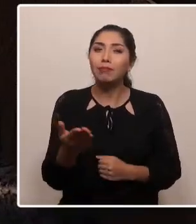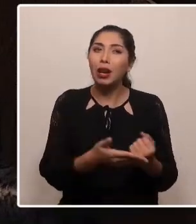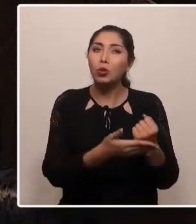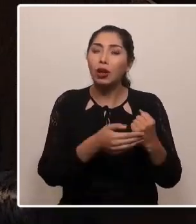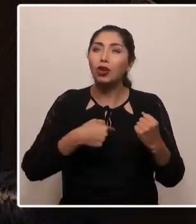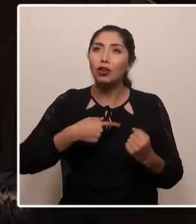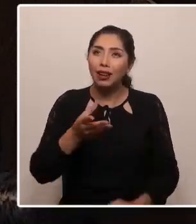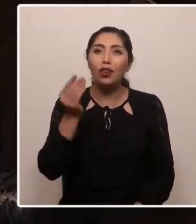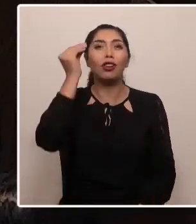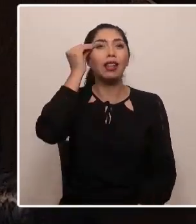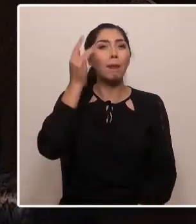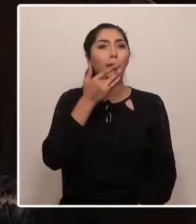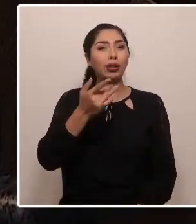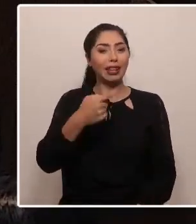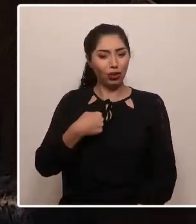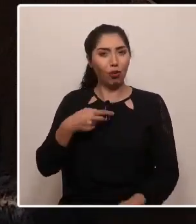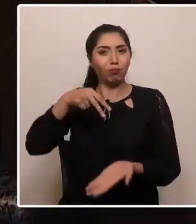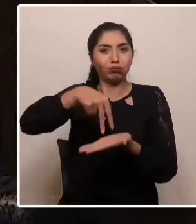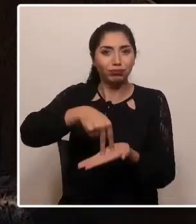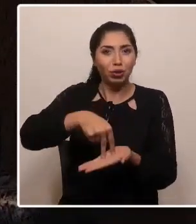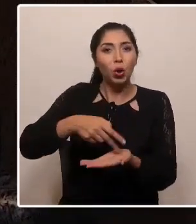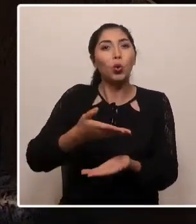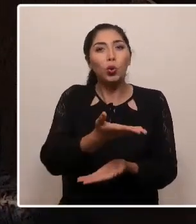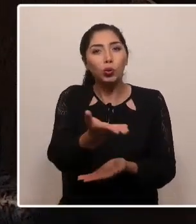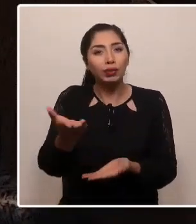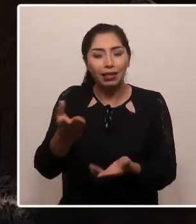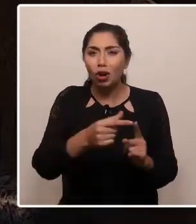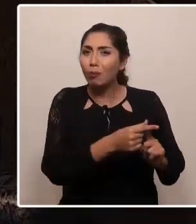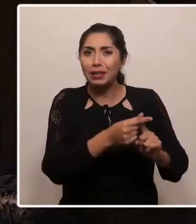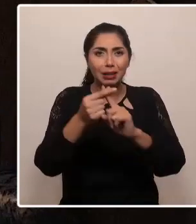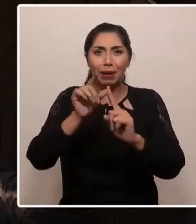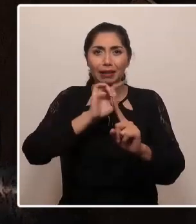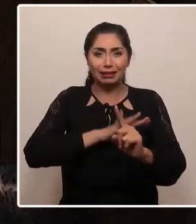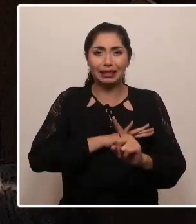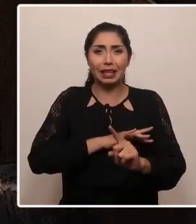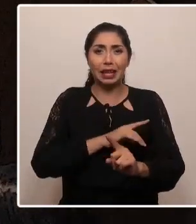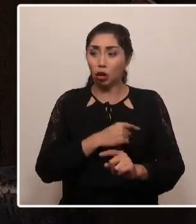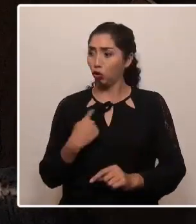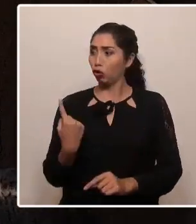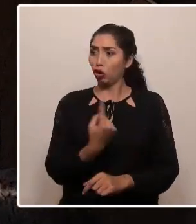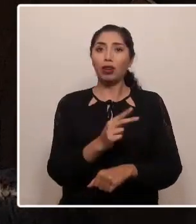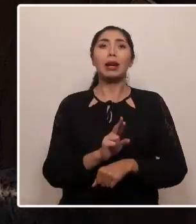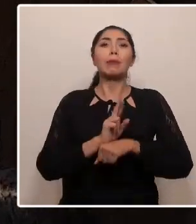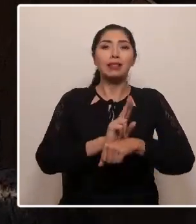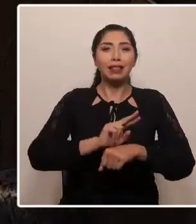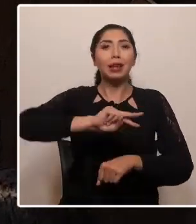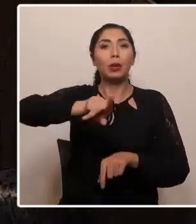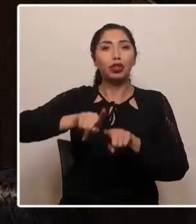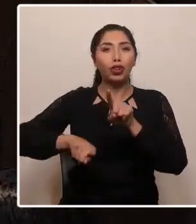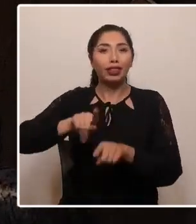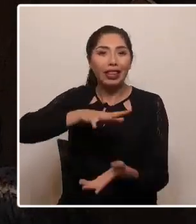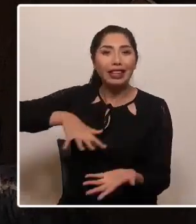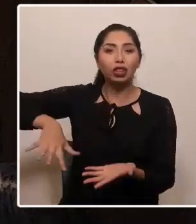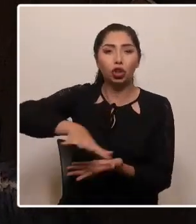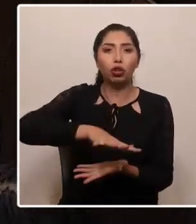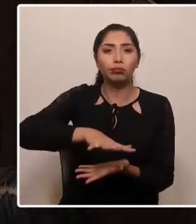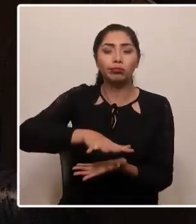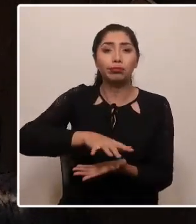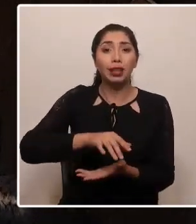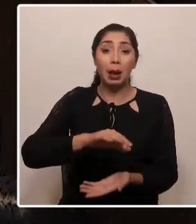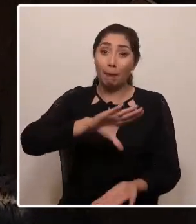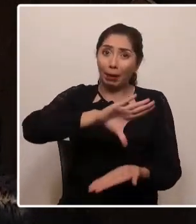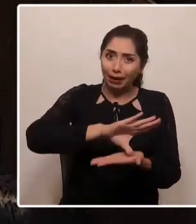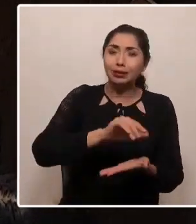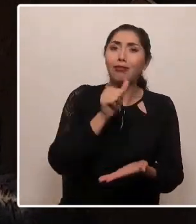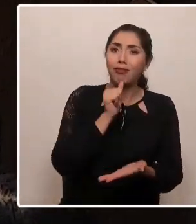son ustedes el corazón de Chile y nosotros la punta de lanza y portavoces de nuestros territorios. Tenemos una deuda como país.